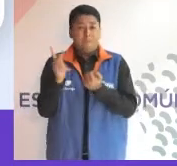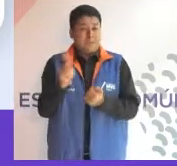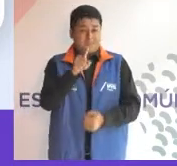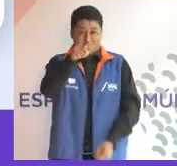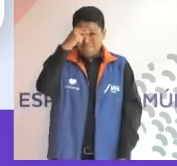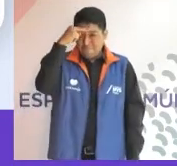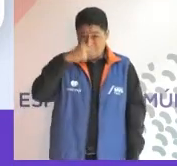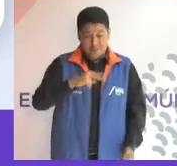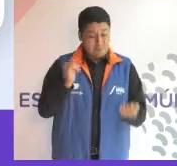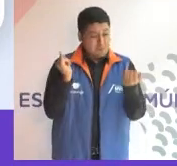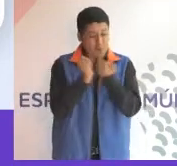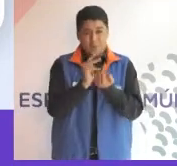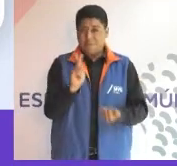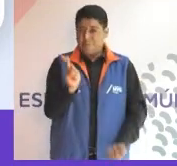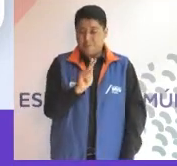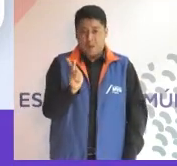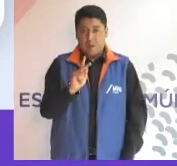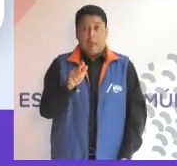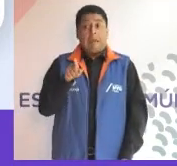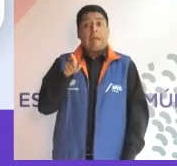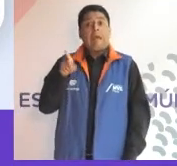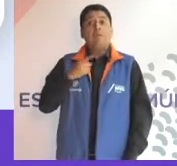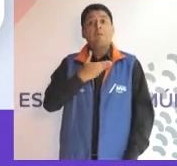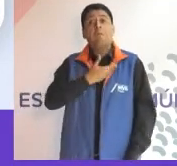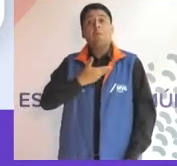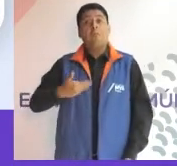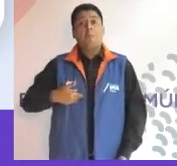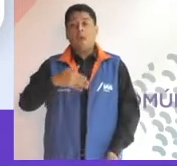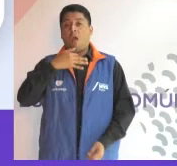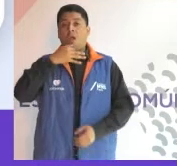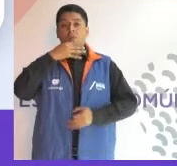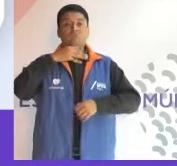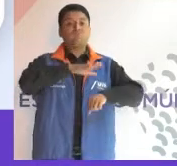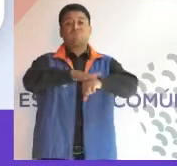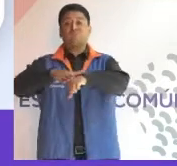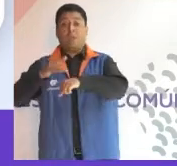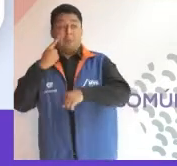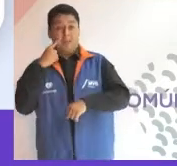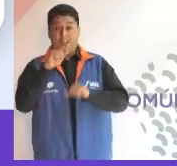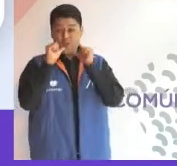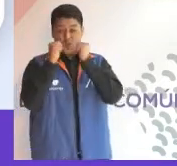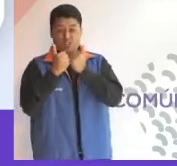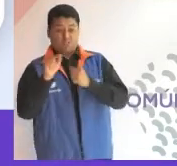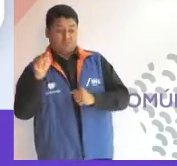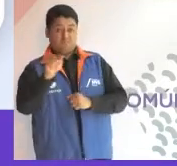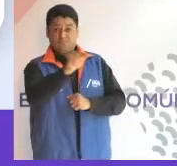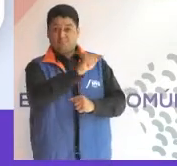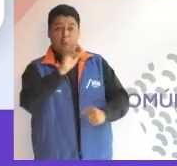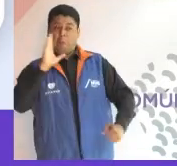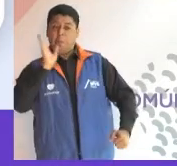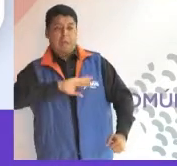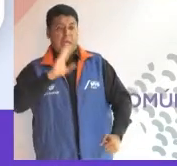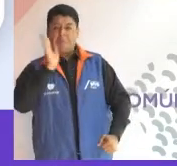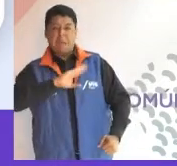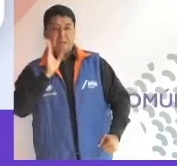él simplemente satanizó la sociedad civil, las organizaciones voluntarias,